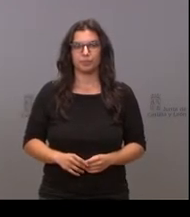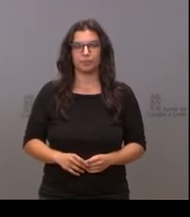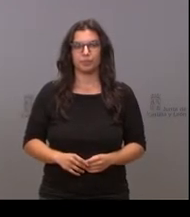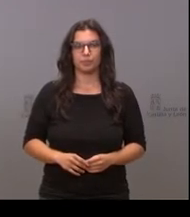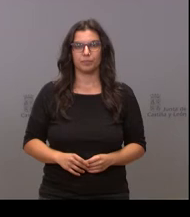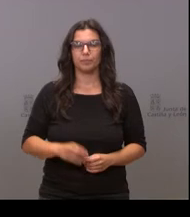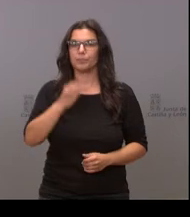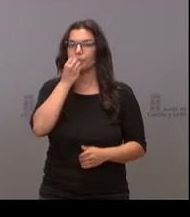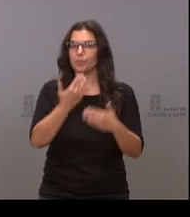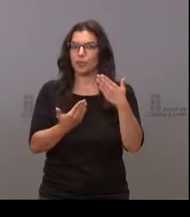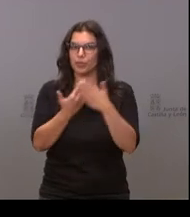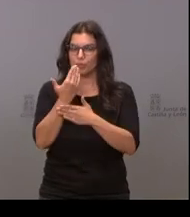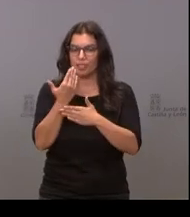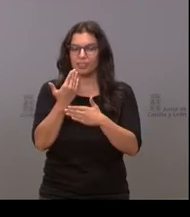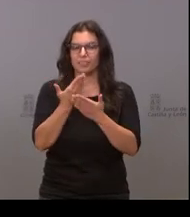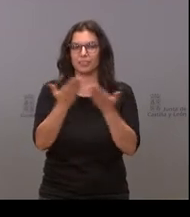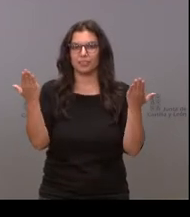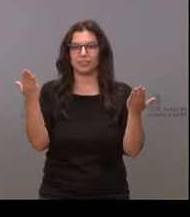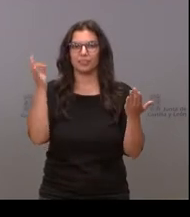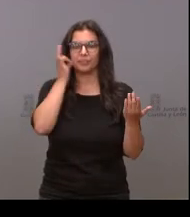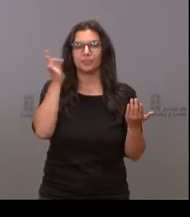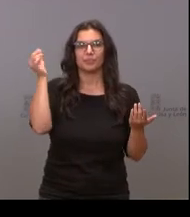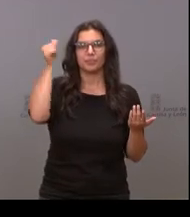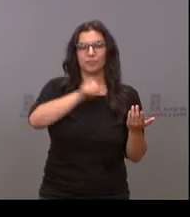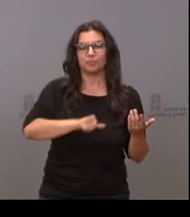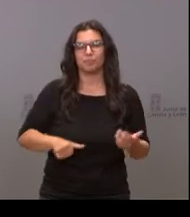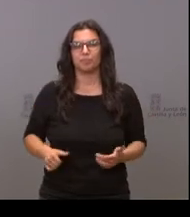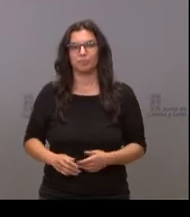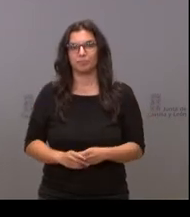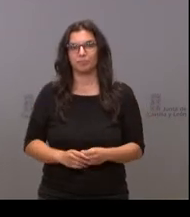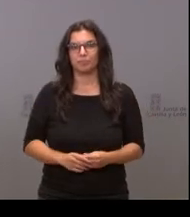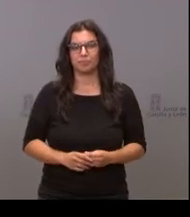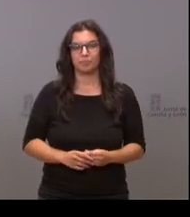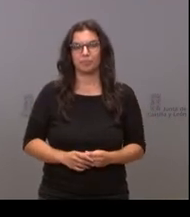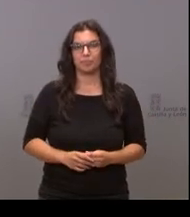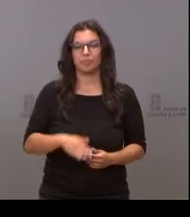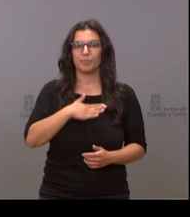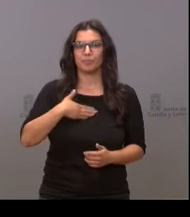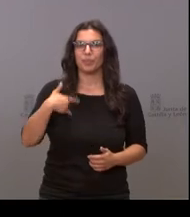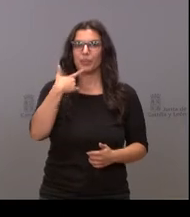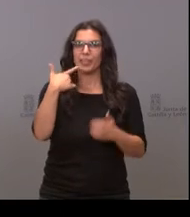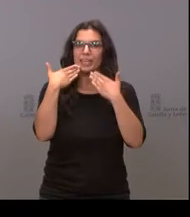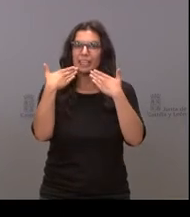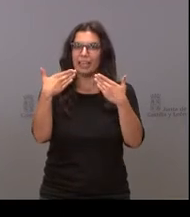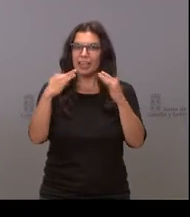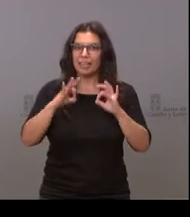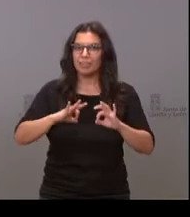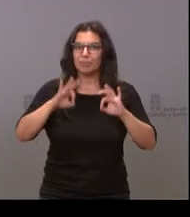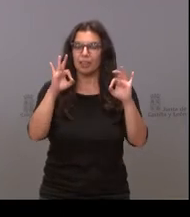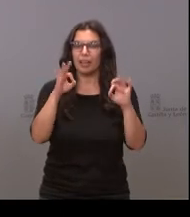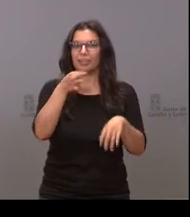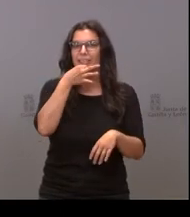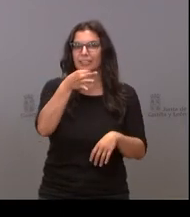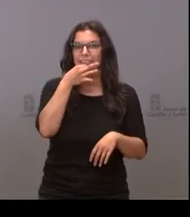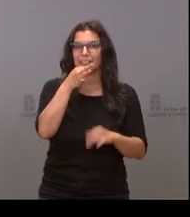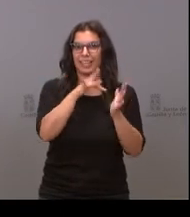muy buenos días a todas muy buenos días a todos quiero agradecer muy especialmente las palabras de jesús